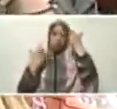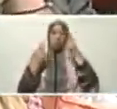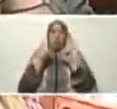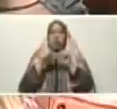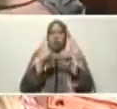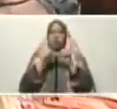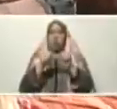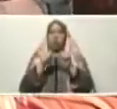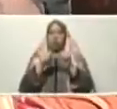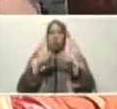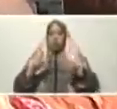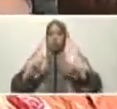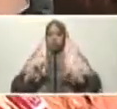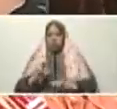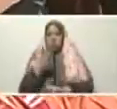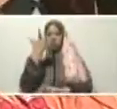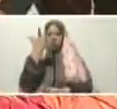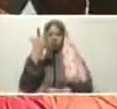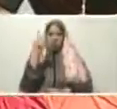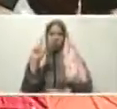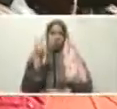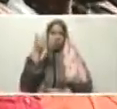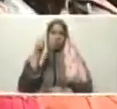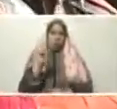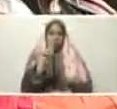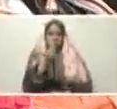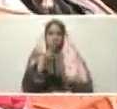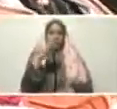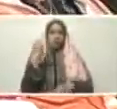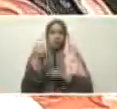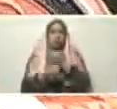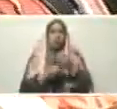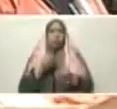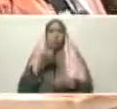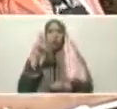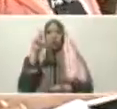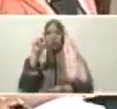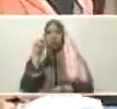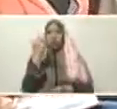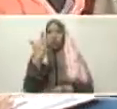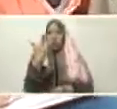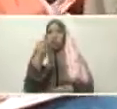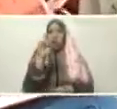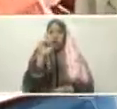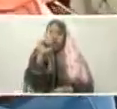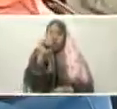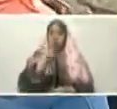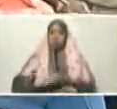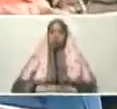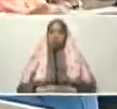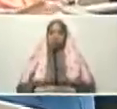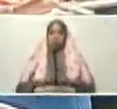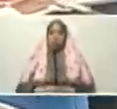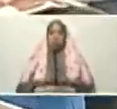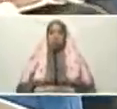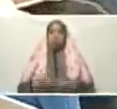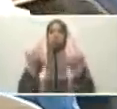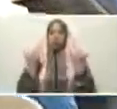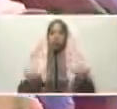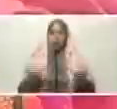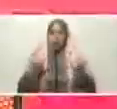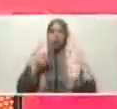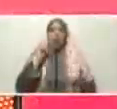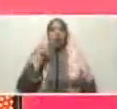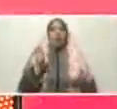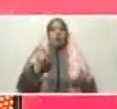momento nacían las primeras tres r en qué momento nacen las segundas 3r y la vigencia para la tarea